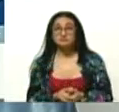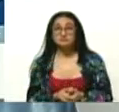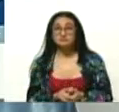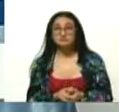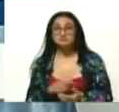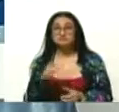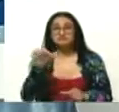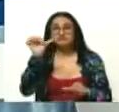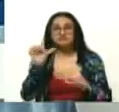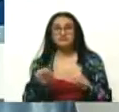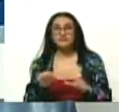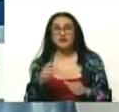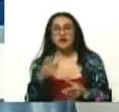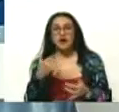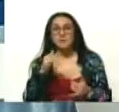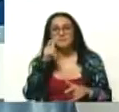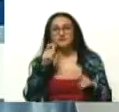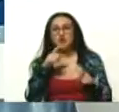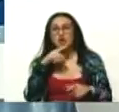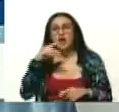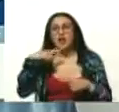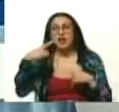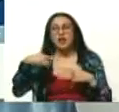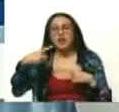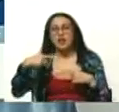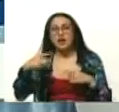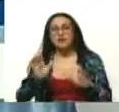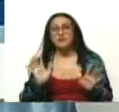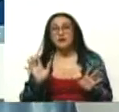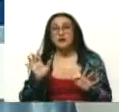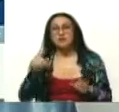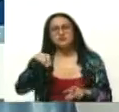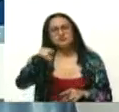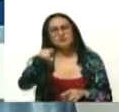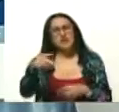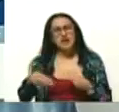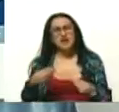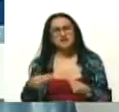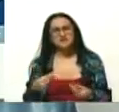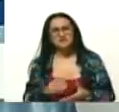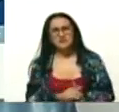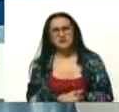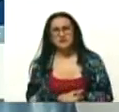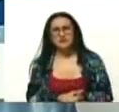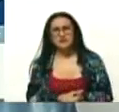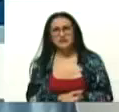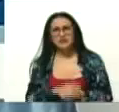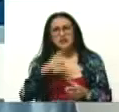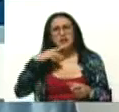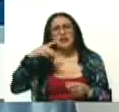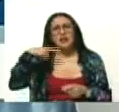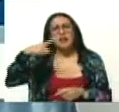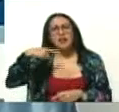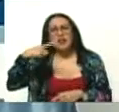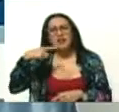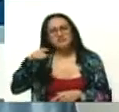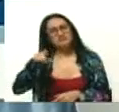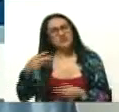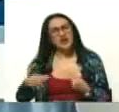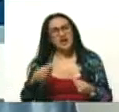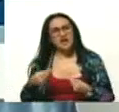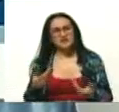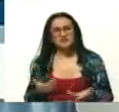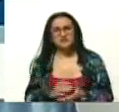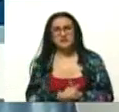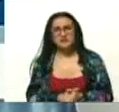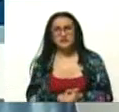hablar mucho, hay gente que habla por hablar. ¿Y usted qué hace? Pregunto yo. ¿De qué tanto habla? ¿Usted qué hace?